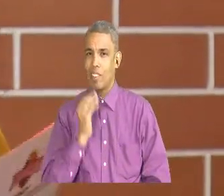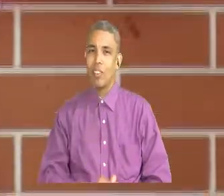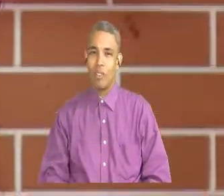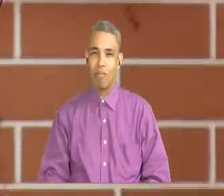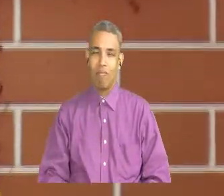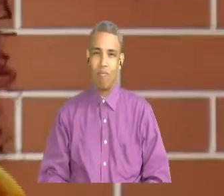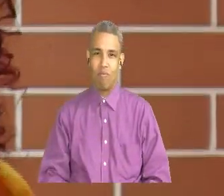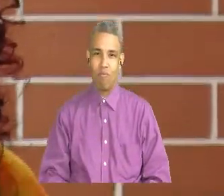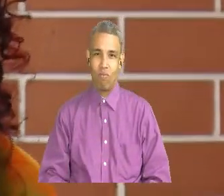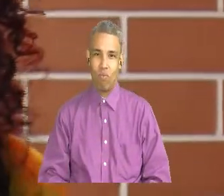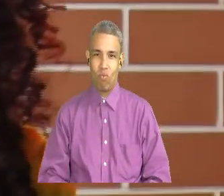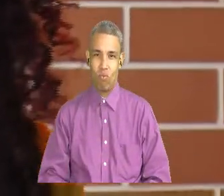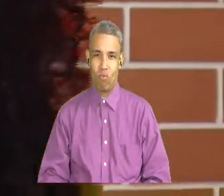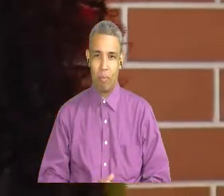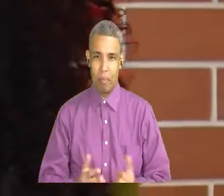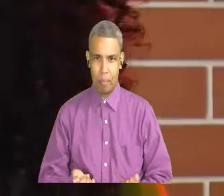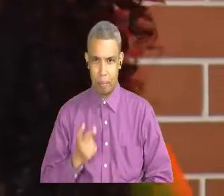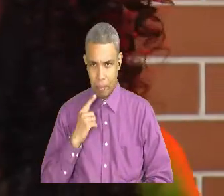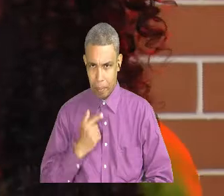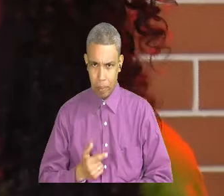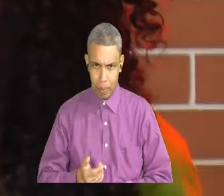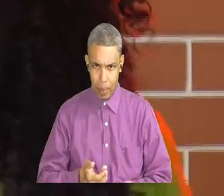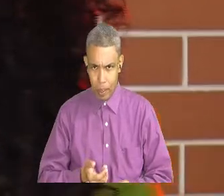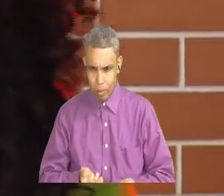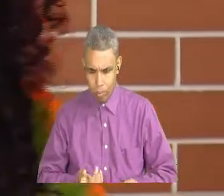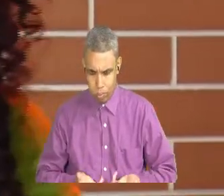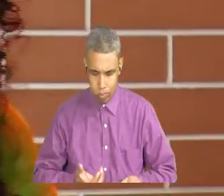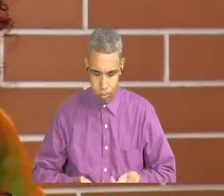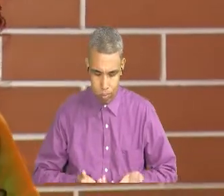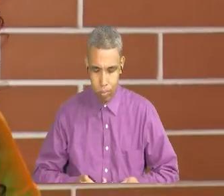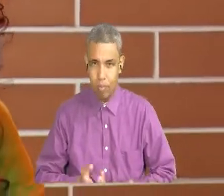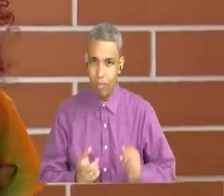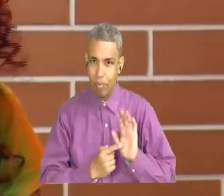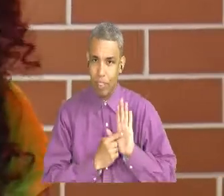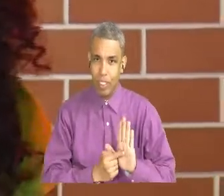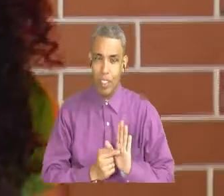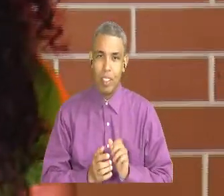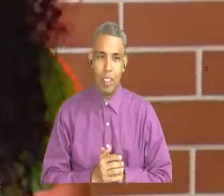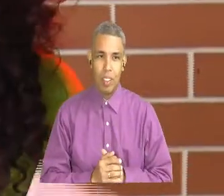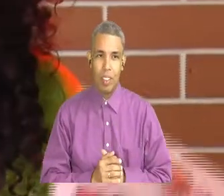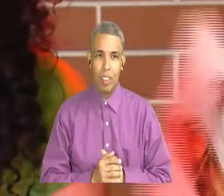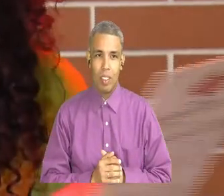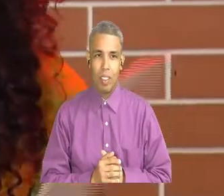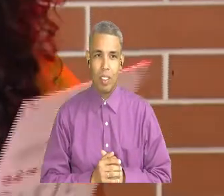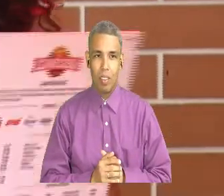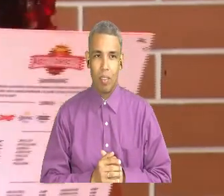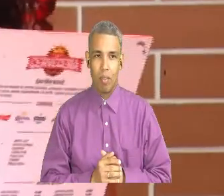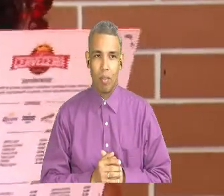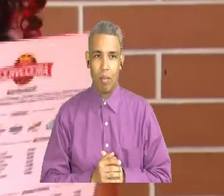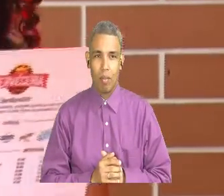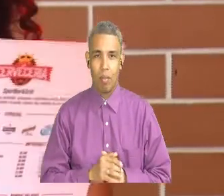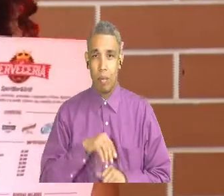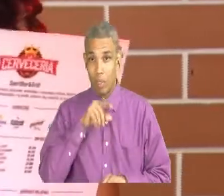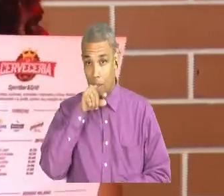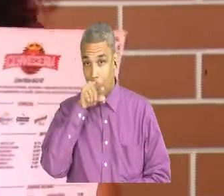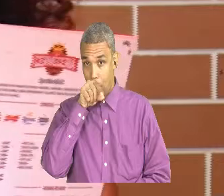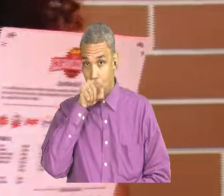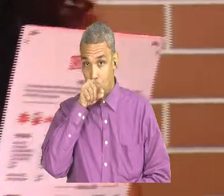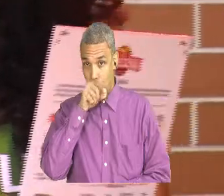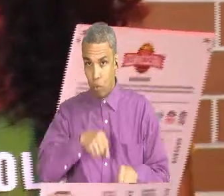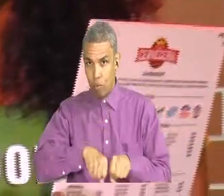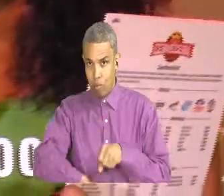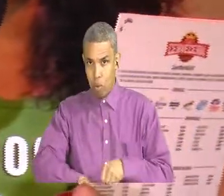recomendado de la cervecería el día de hoy. El día de hoy nos recomiendan unas alitas Jordan, pero bueno, que sea el especialista de